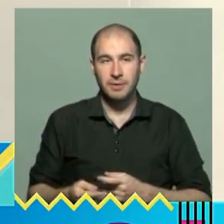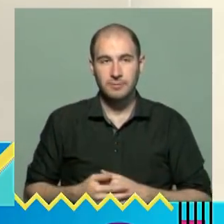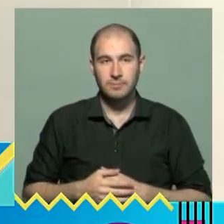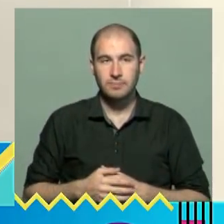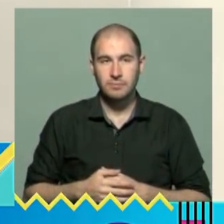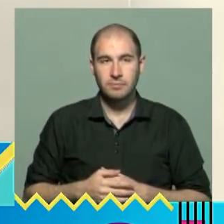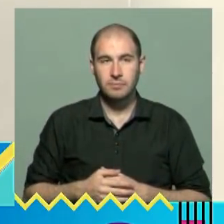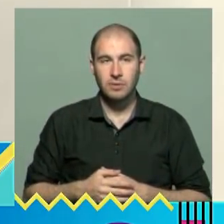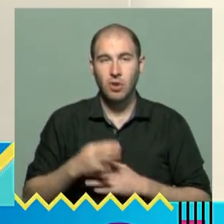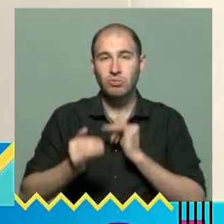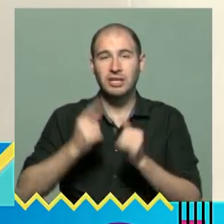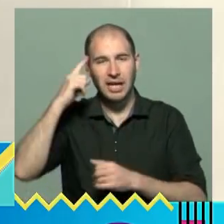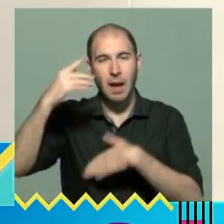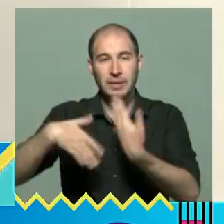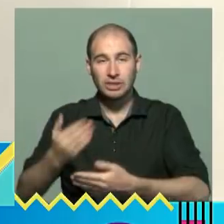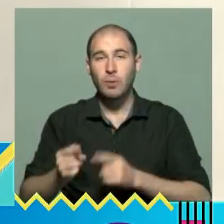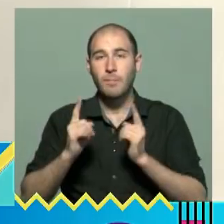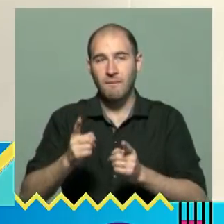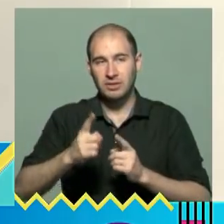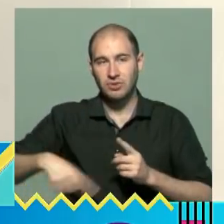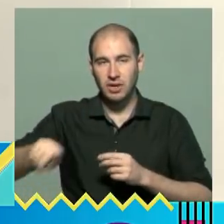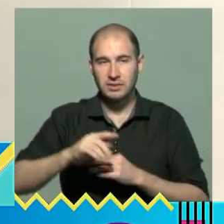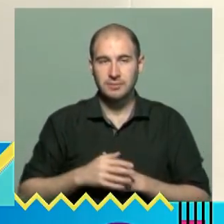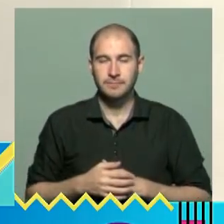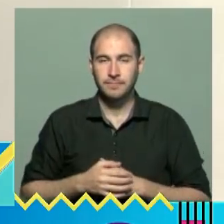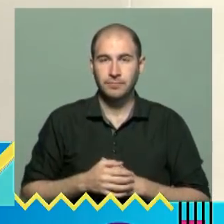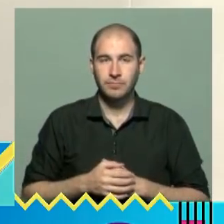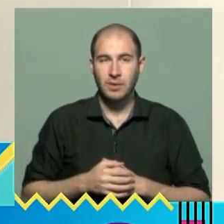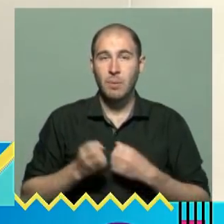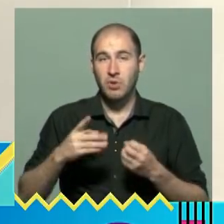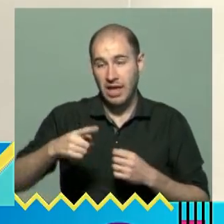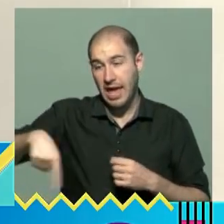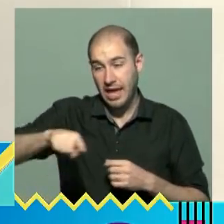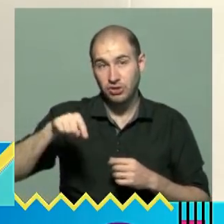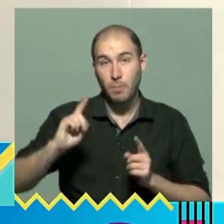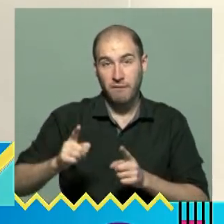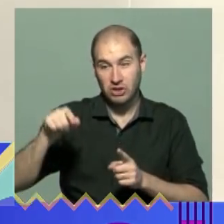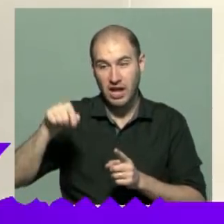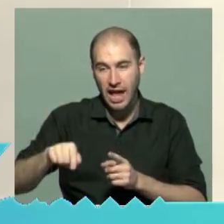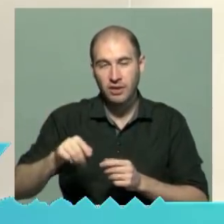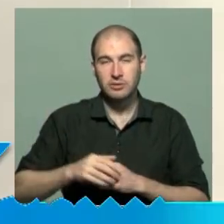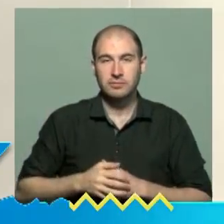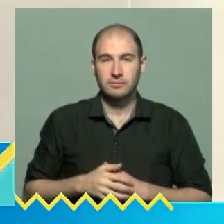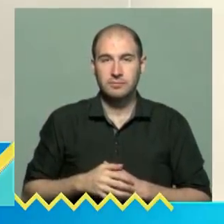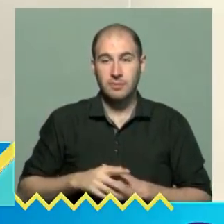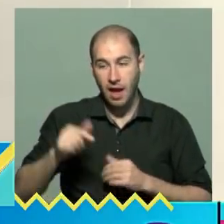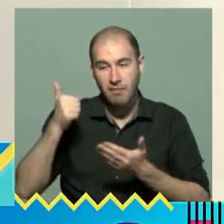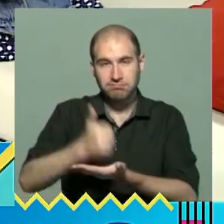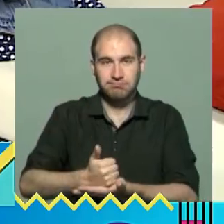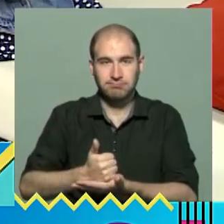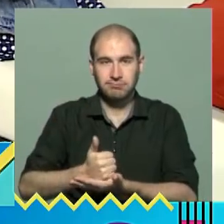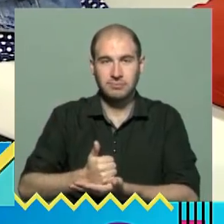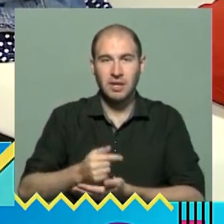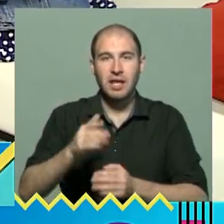hacer pie en la formación de los docentes, digamos, porque ellos van a ser, digamos, quienes estén ahí frente